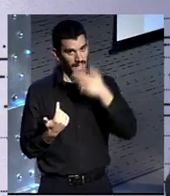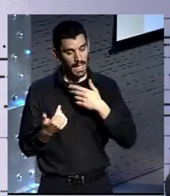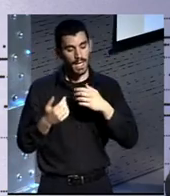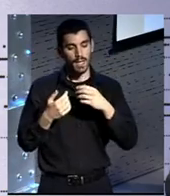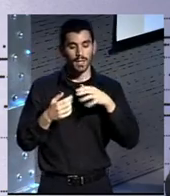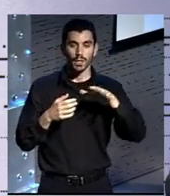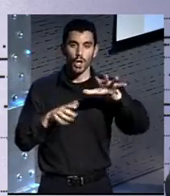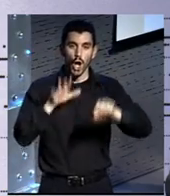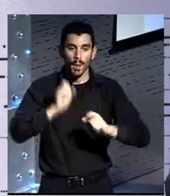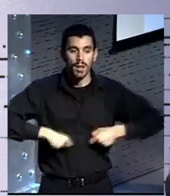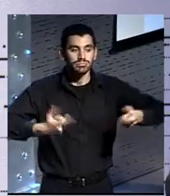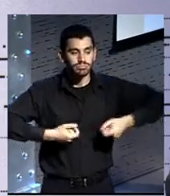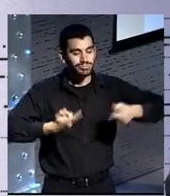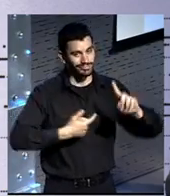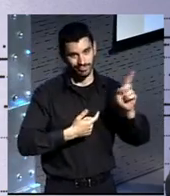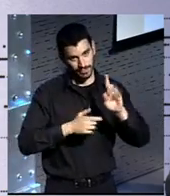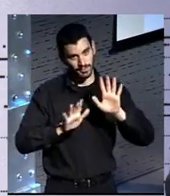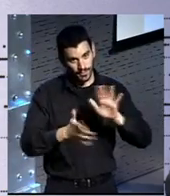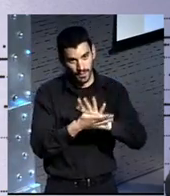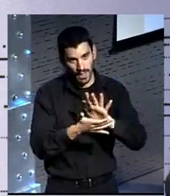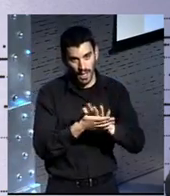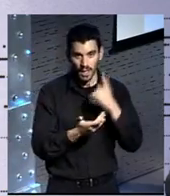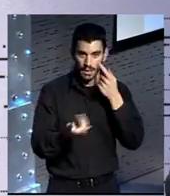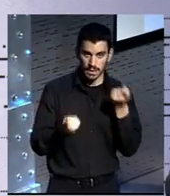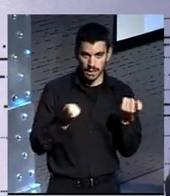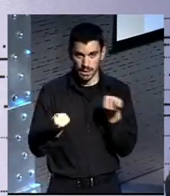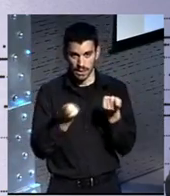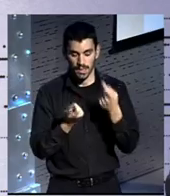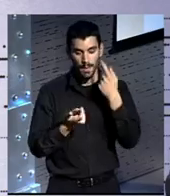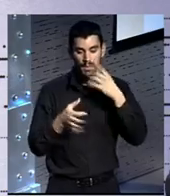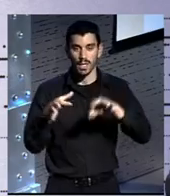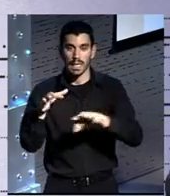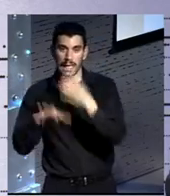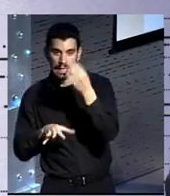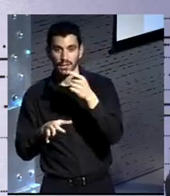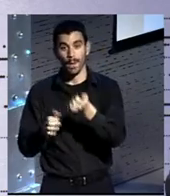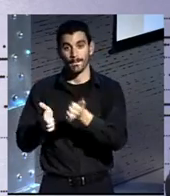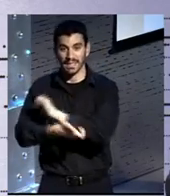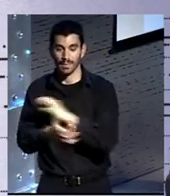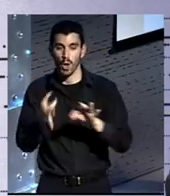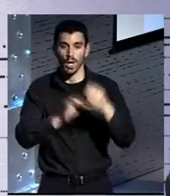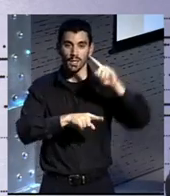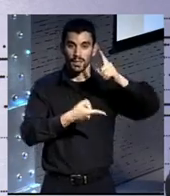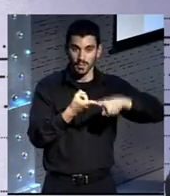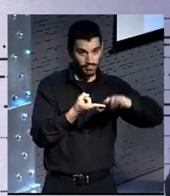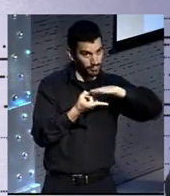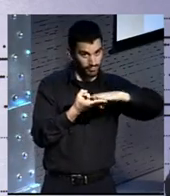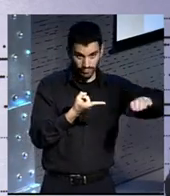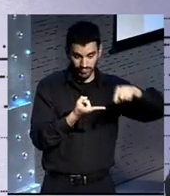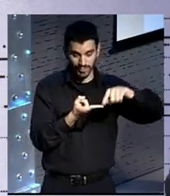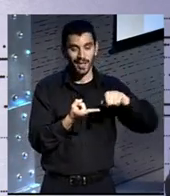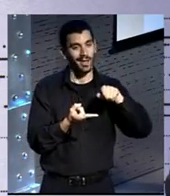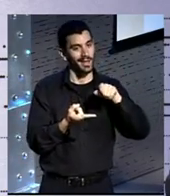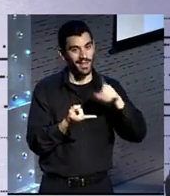está siendo el gasto en tarjeta de débito versus el gasto en tarjeta de crédito. Y además nos están pidiendo un